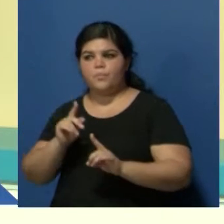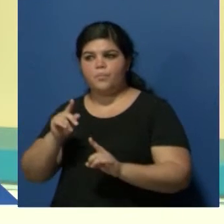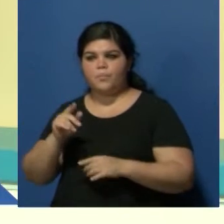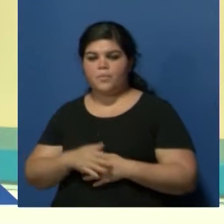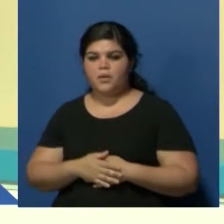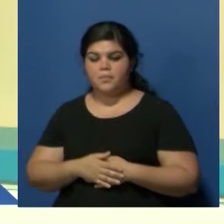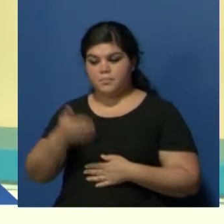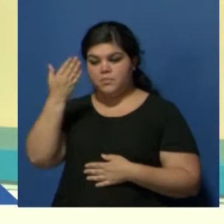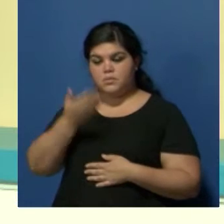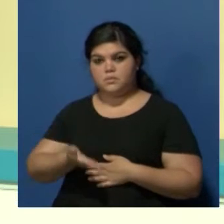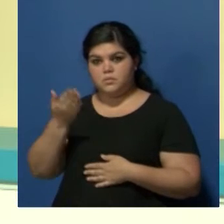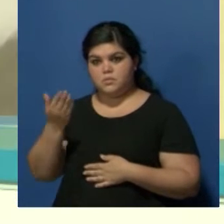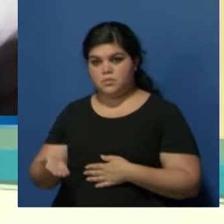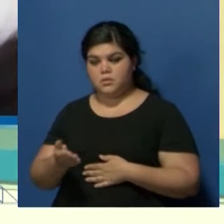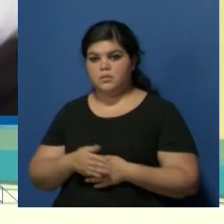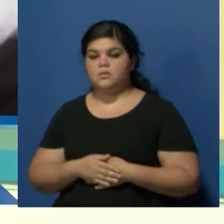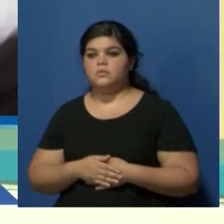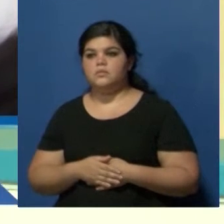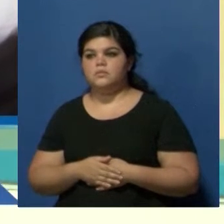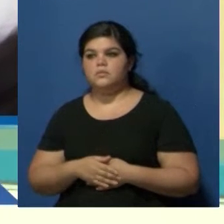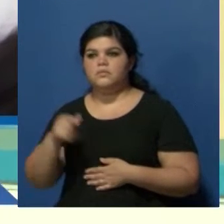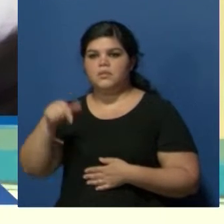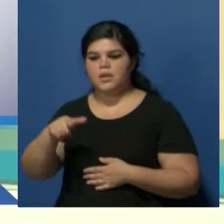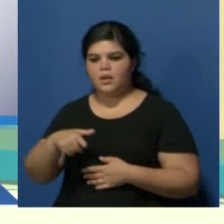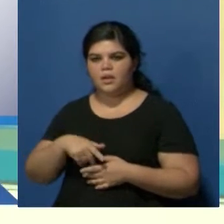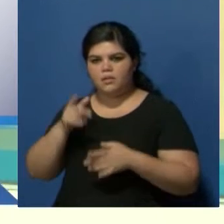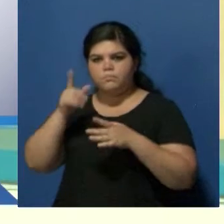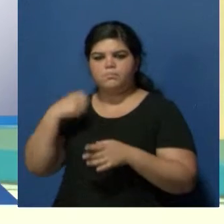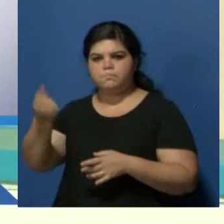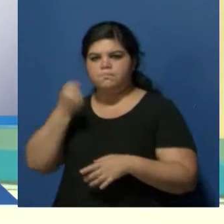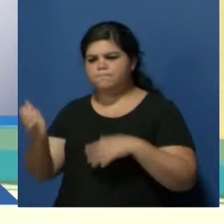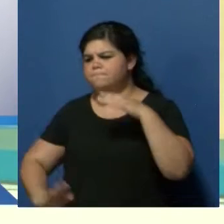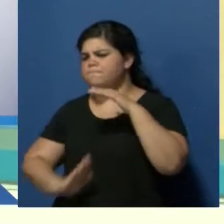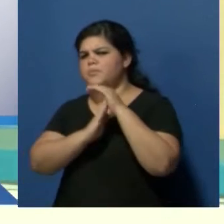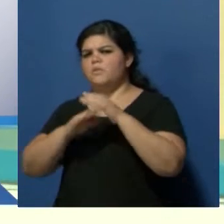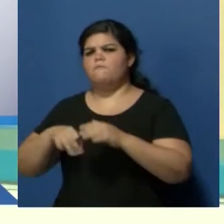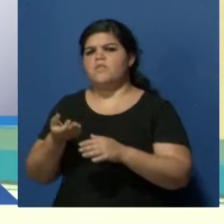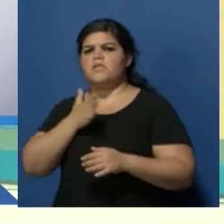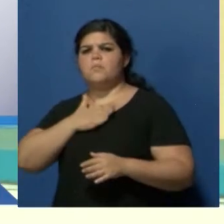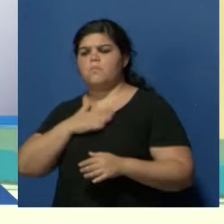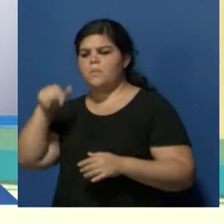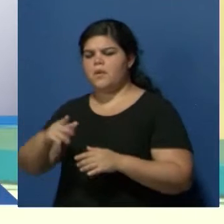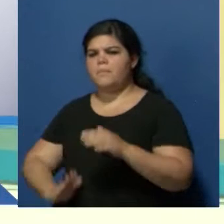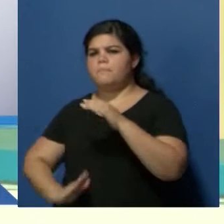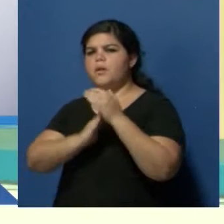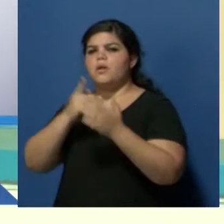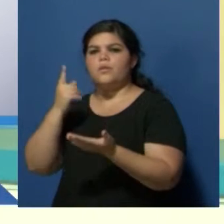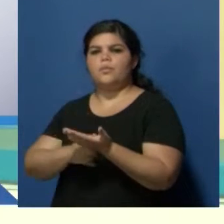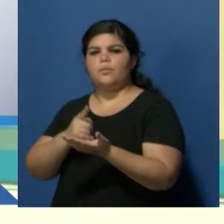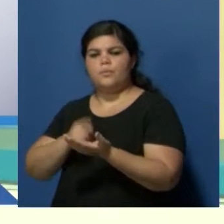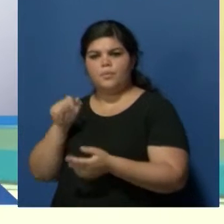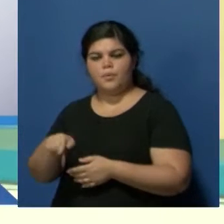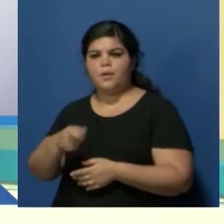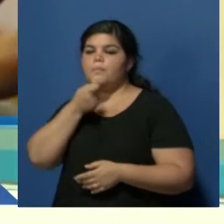sujeto empieza de alguna manera a hacer girar parte de su vida en relación con esa sustancia, con ese consumo. Incluso hay consumos que no son tóxicos.